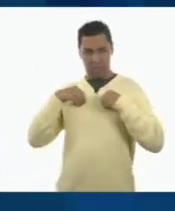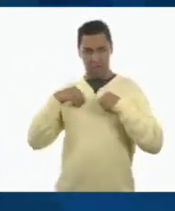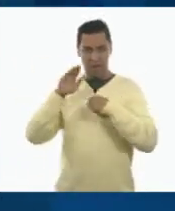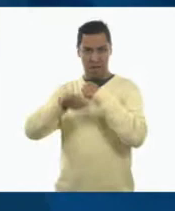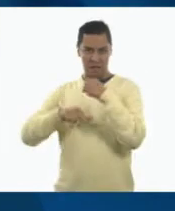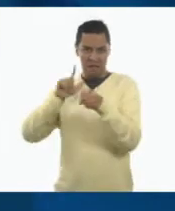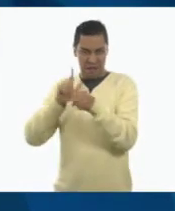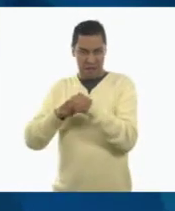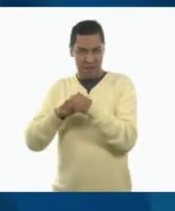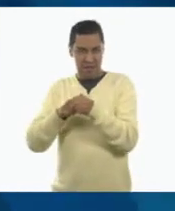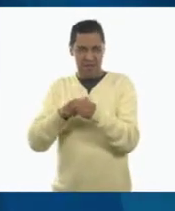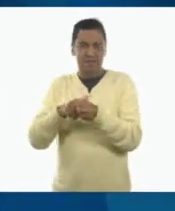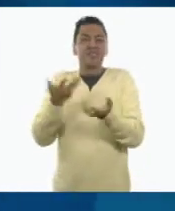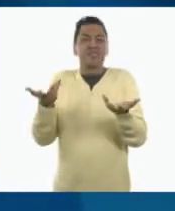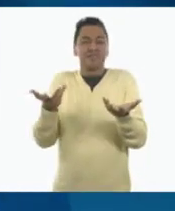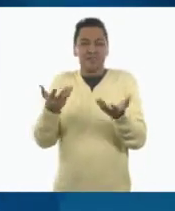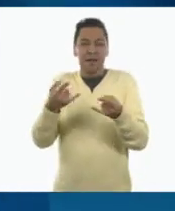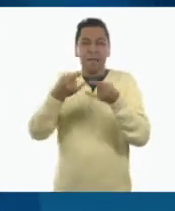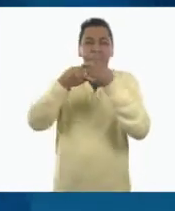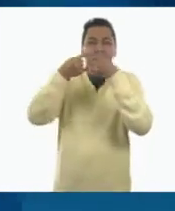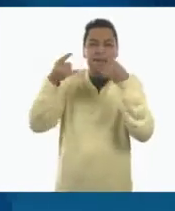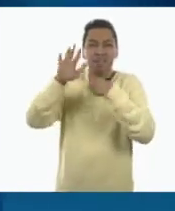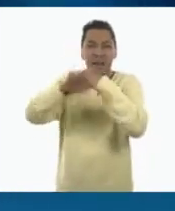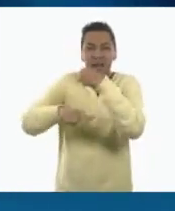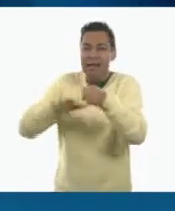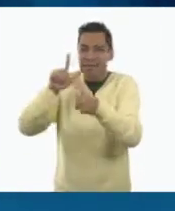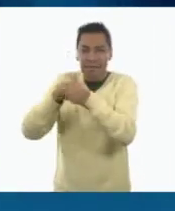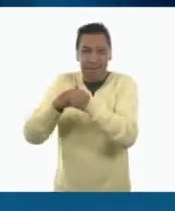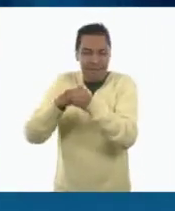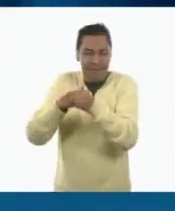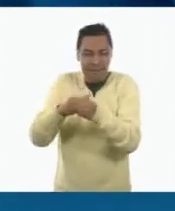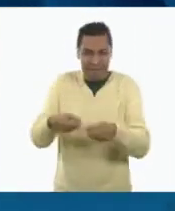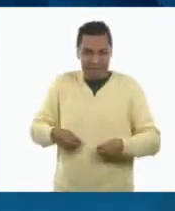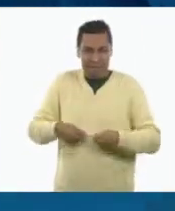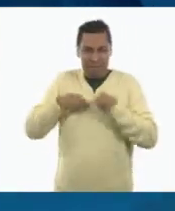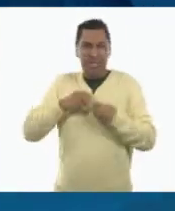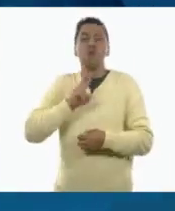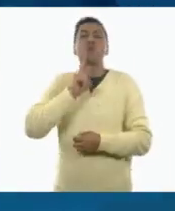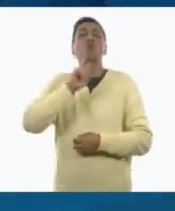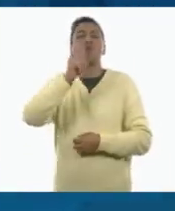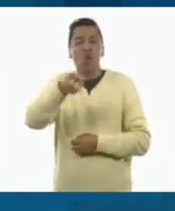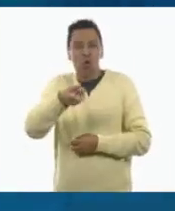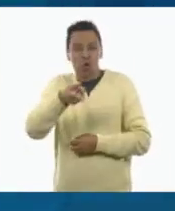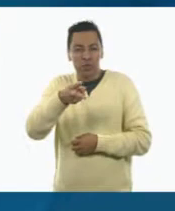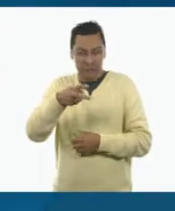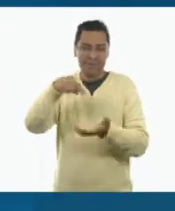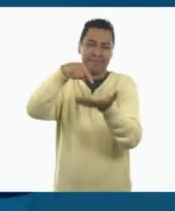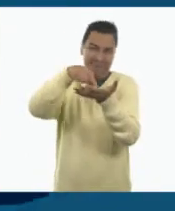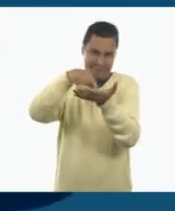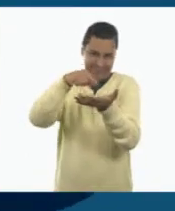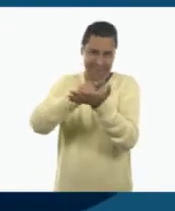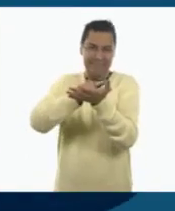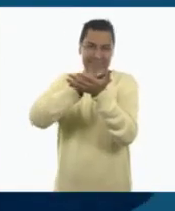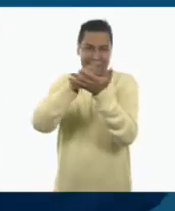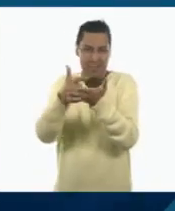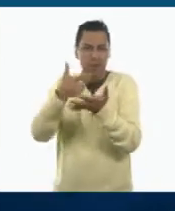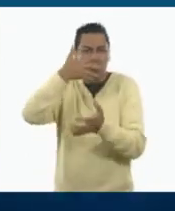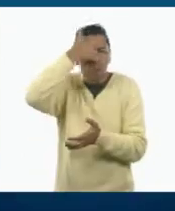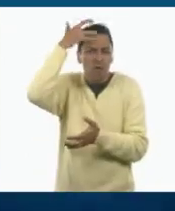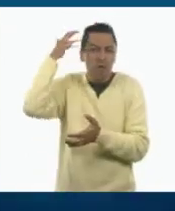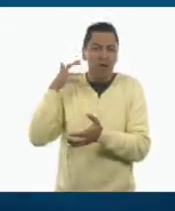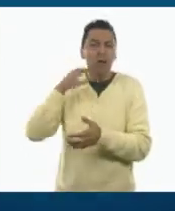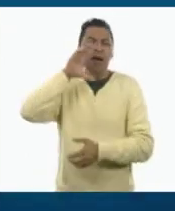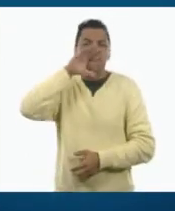permiten entonces darle voz y vida a seres que no la tienen. En nuestra fábula, el león